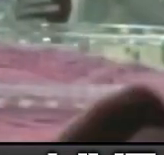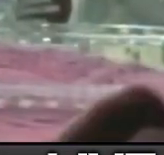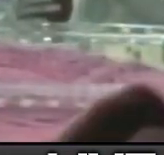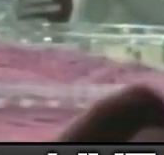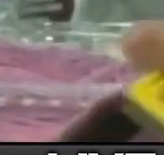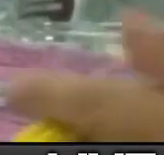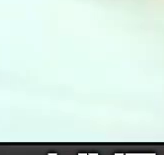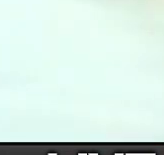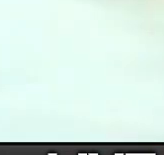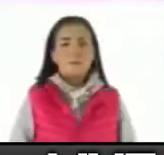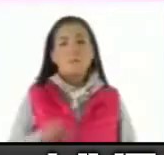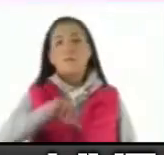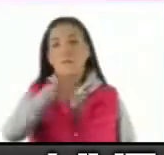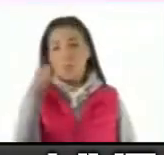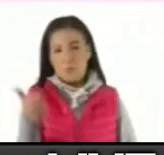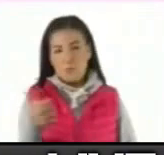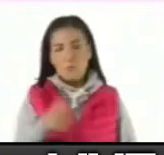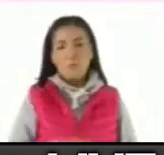Y en la otra,